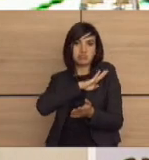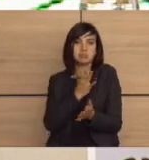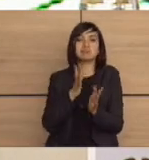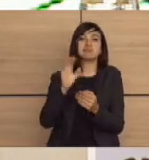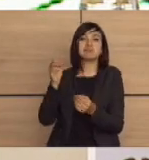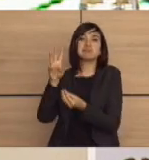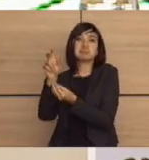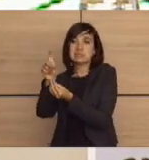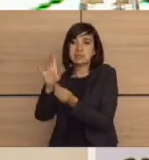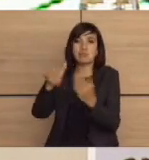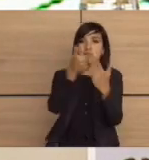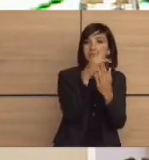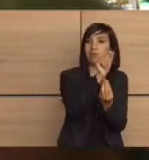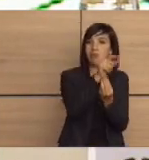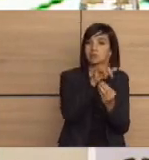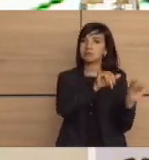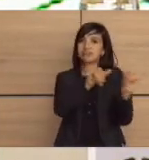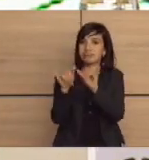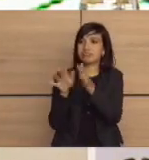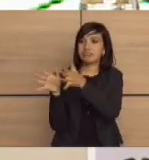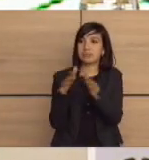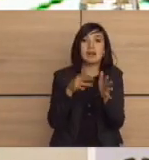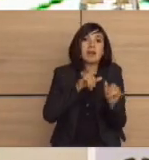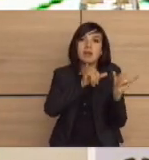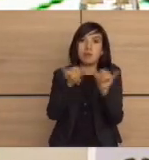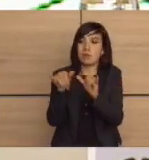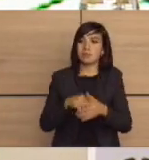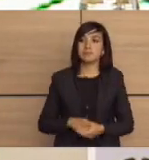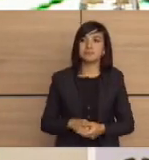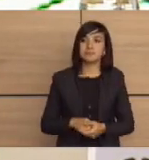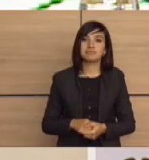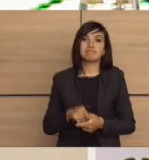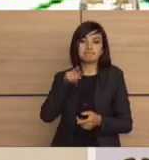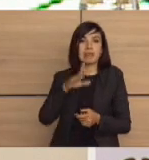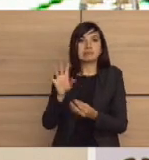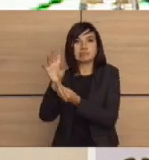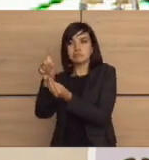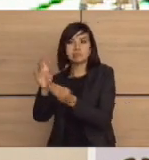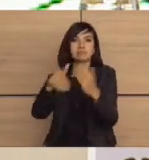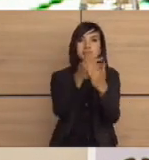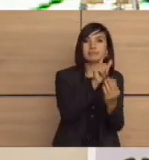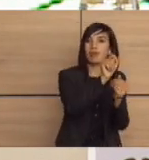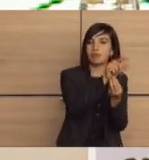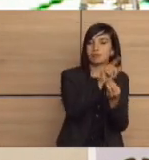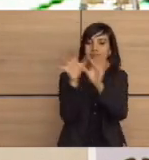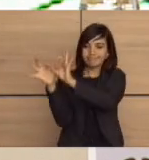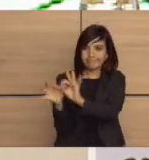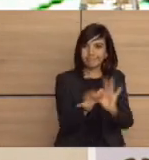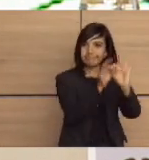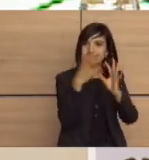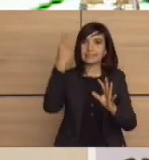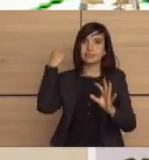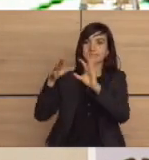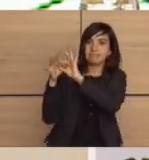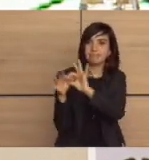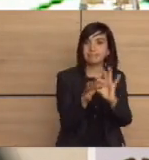último asunto que creo que es fundamental en este propósito de formar en